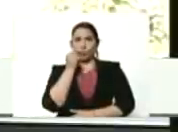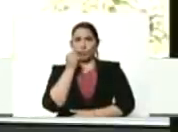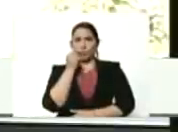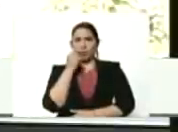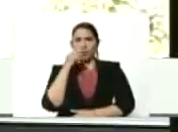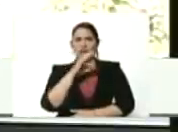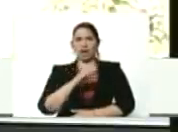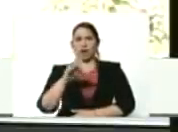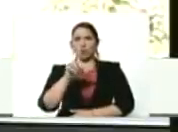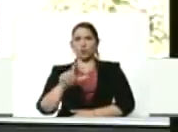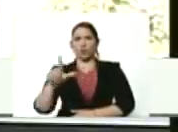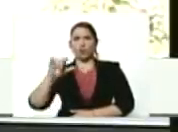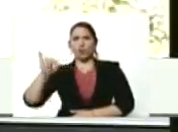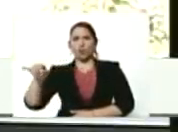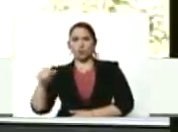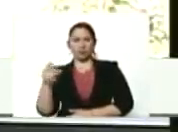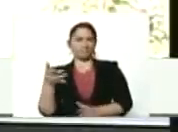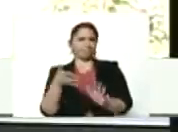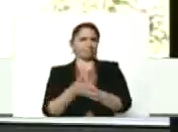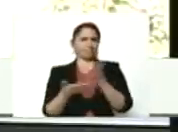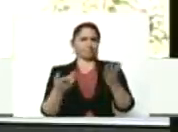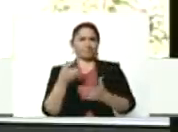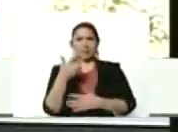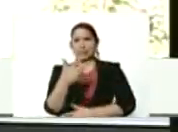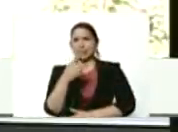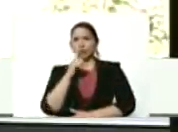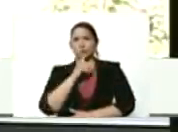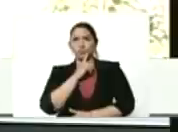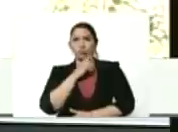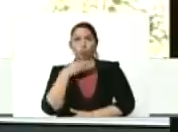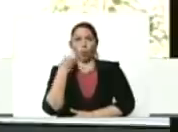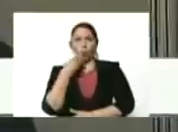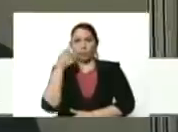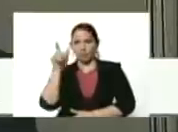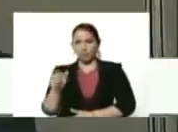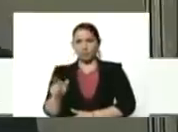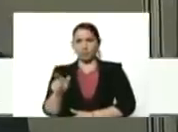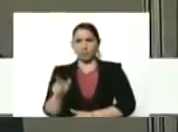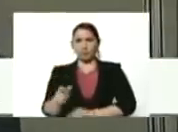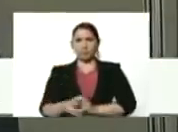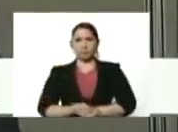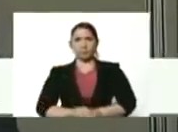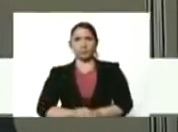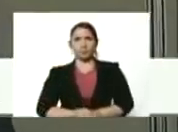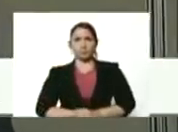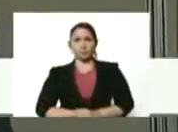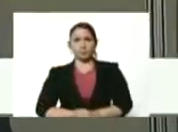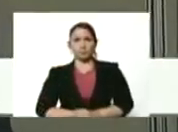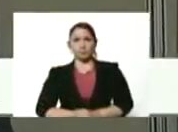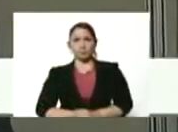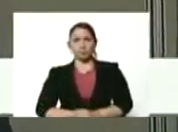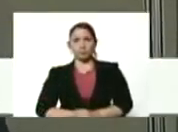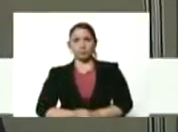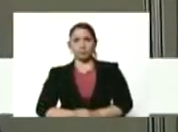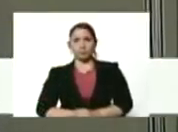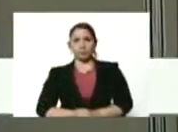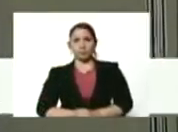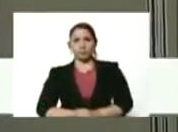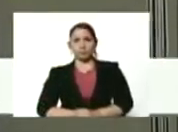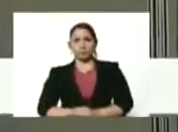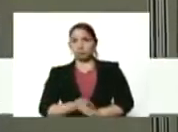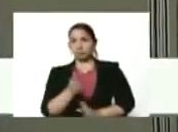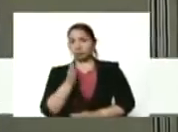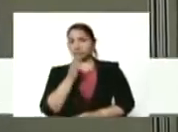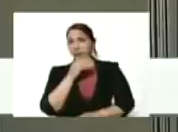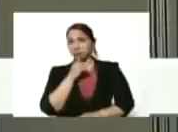Jorge, ¿ah? Jovencito. Ah, Jorge es apellido allá. Aquí es nombre. No ha llegado